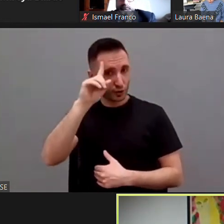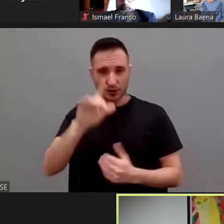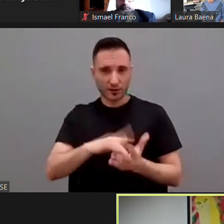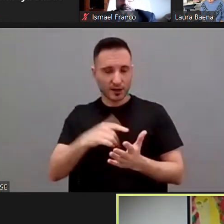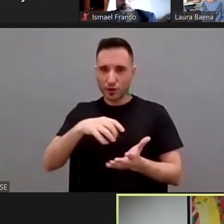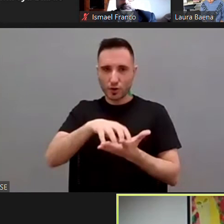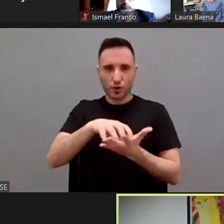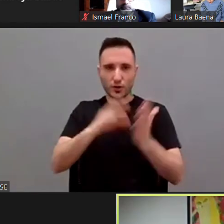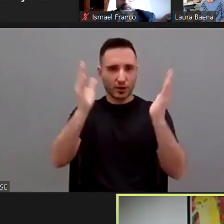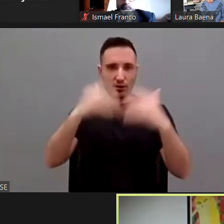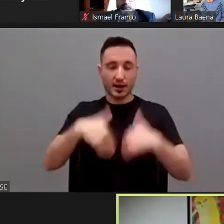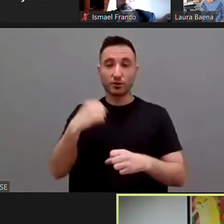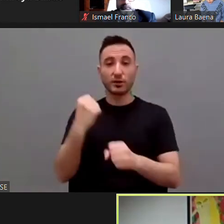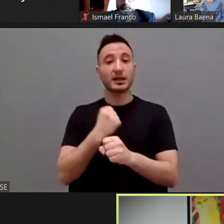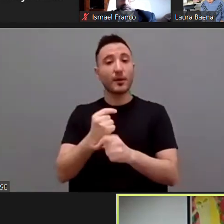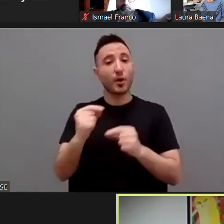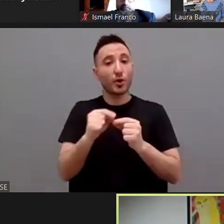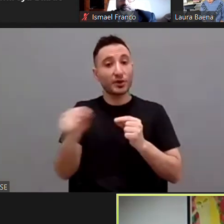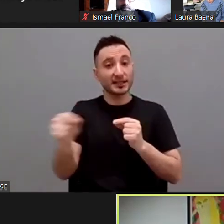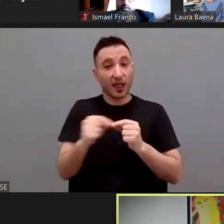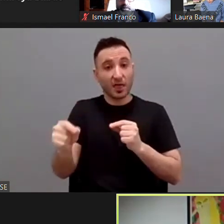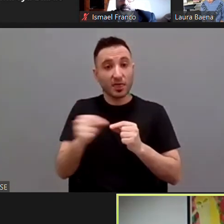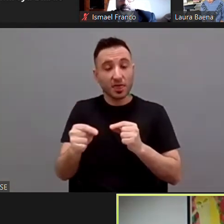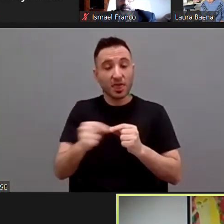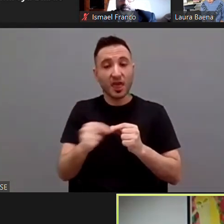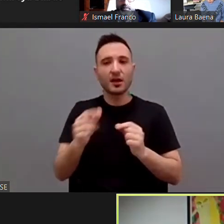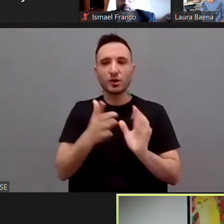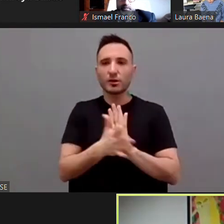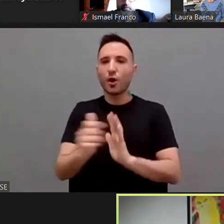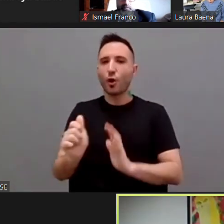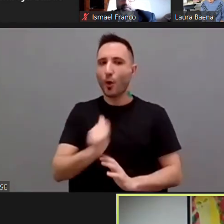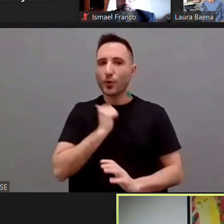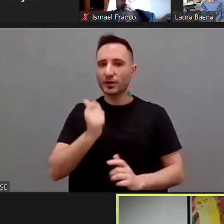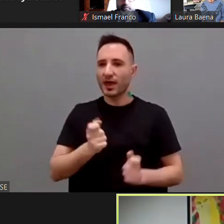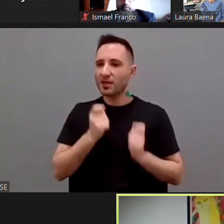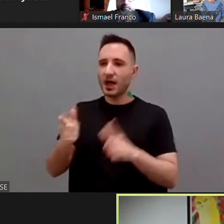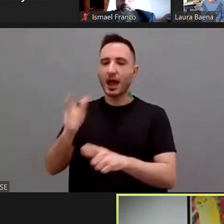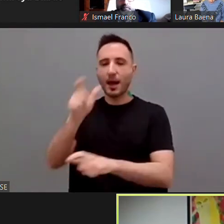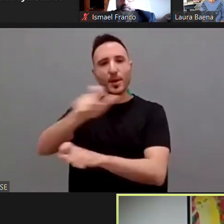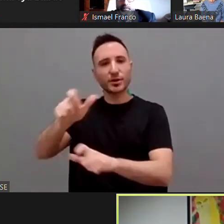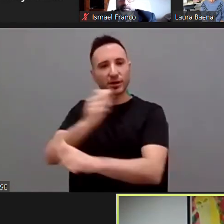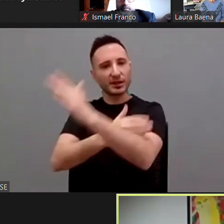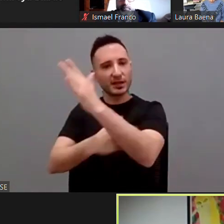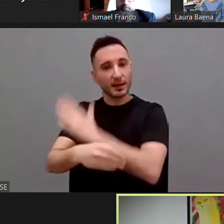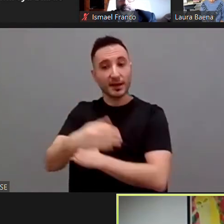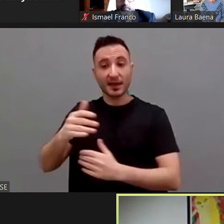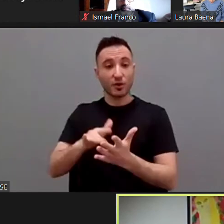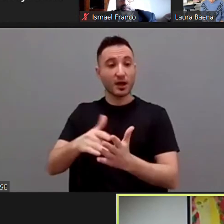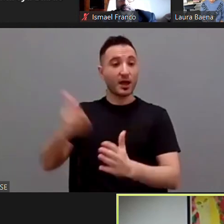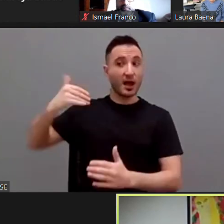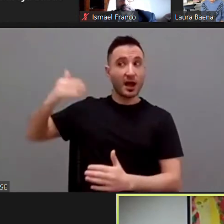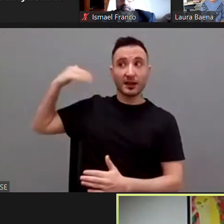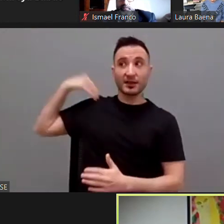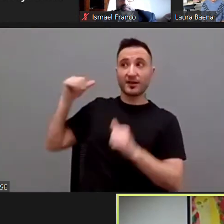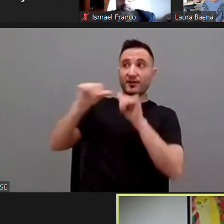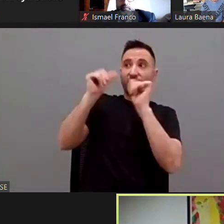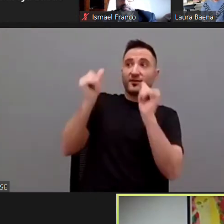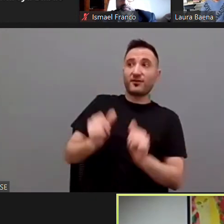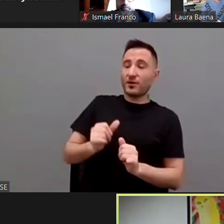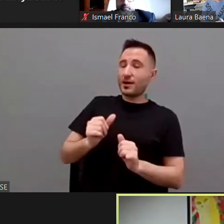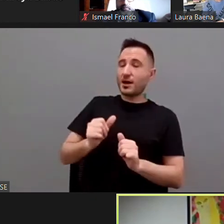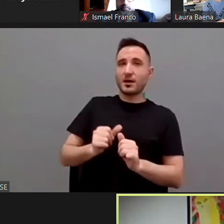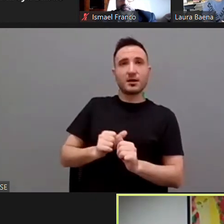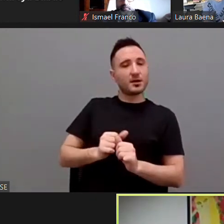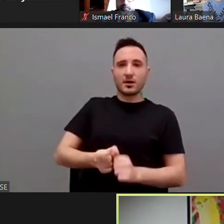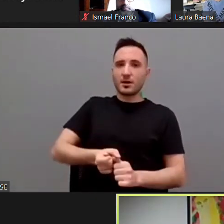el teletrabajo propicia oportunidades para personas con discapacidad que de otra manera tendrían muchísima